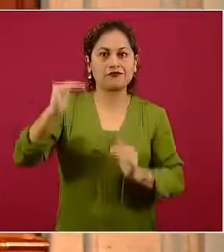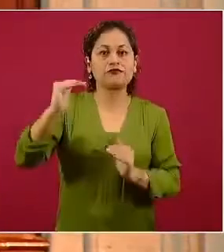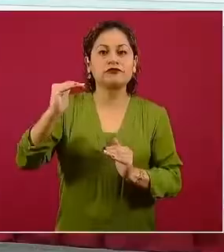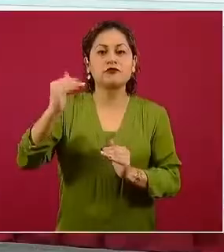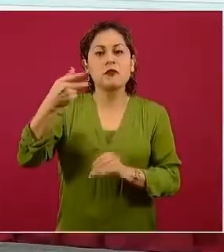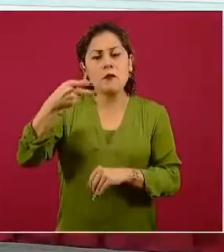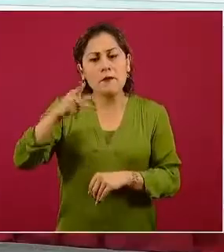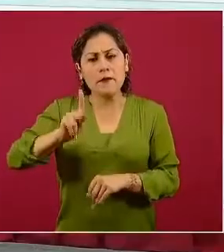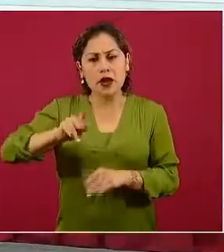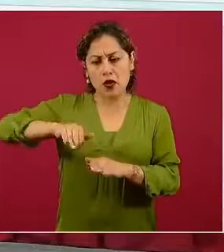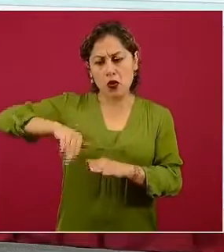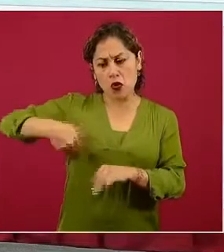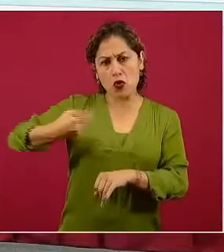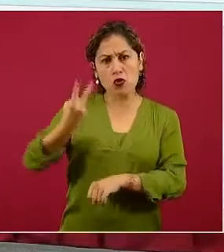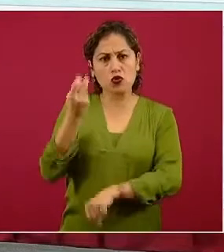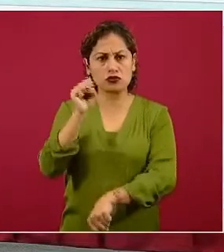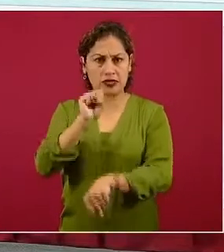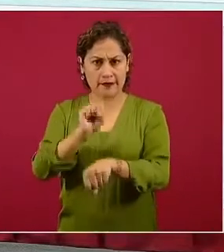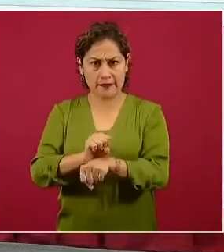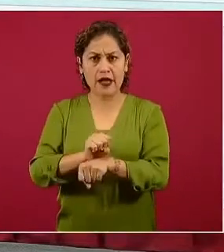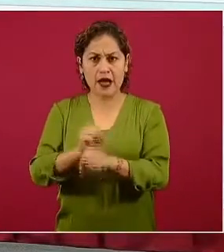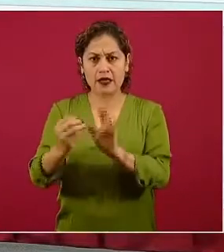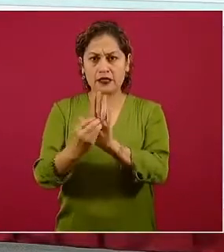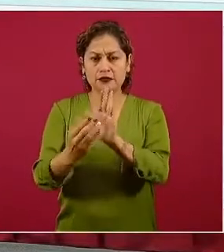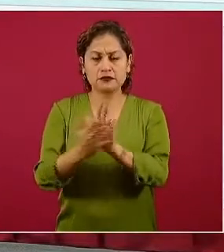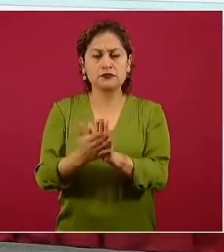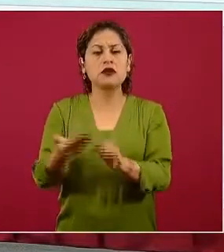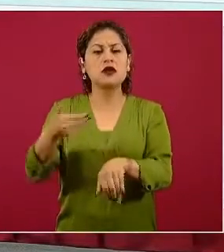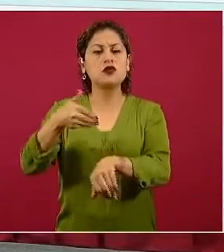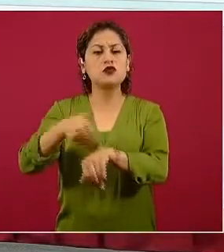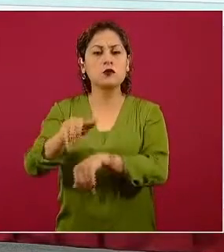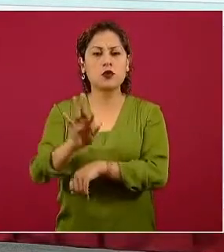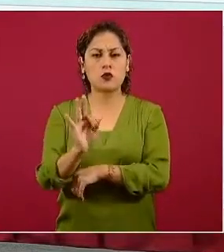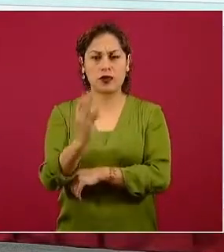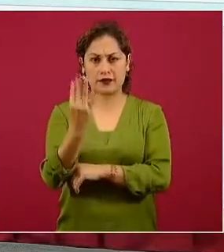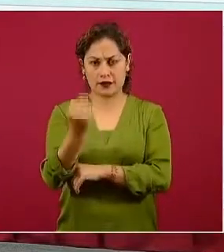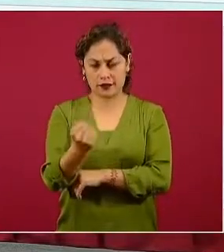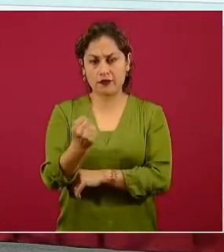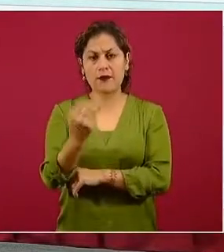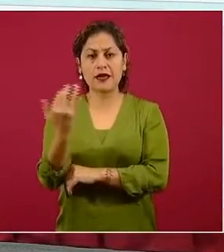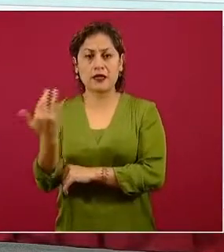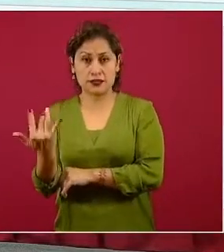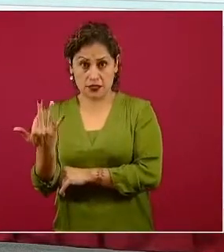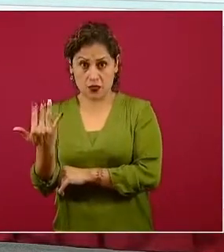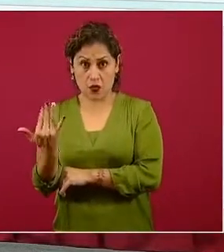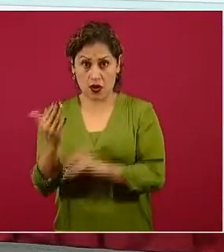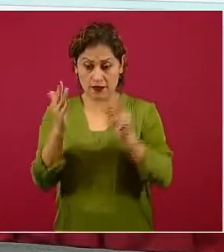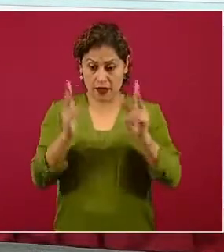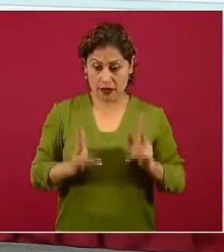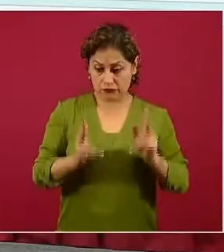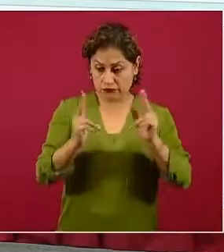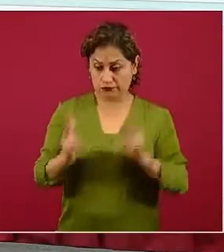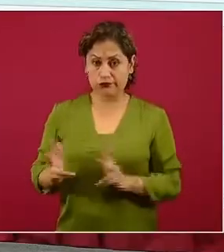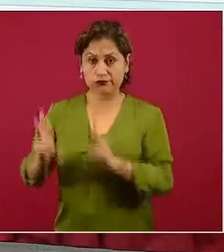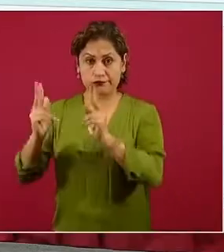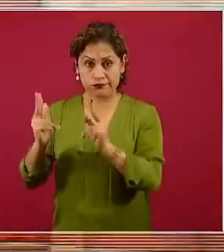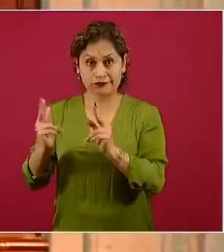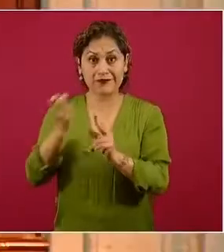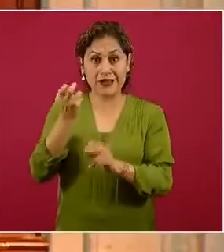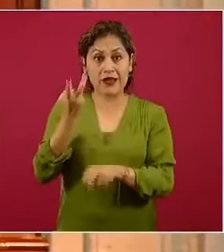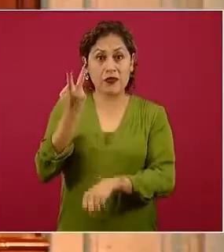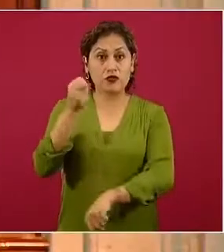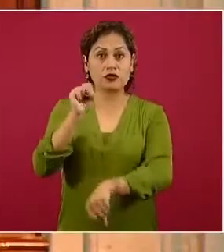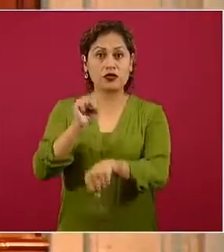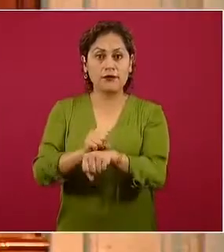semanas graficadas, que serían precisamente para la 49 y para la 50, pues bueno, alcanzamos a ver